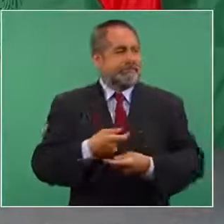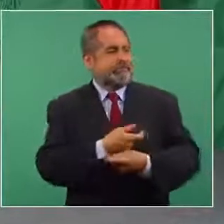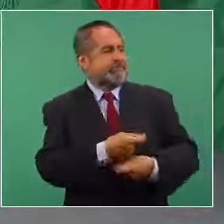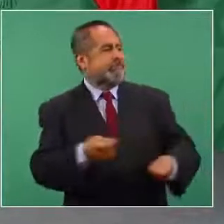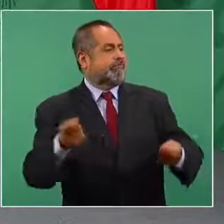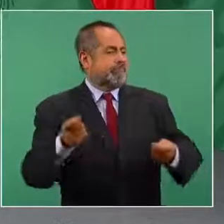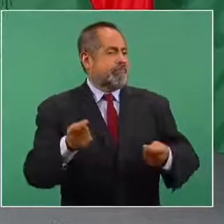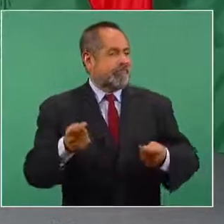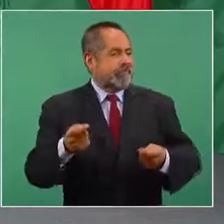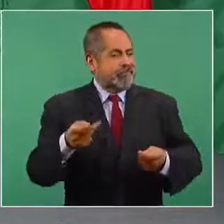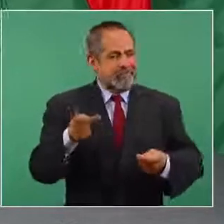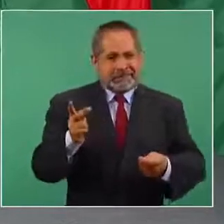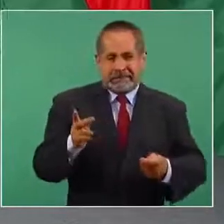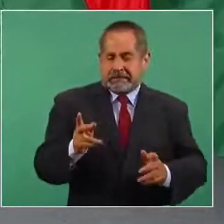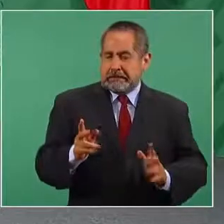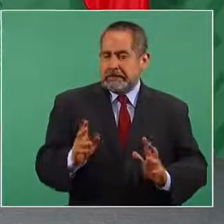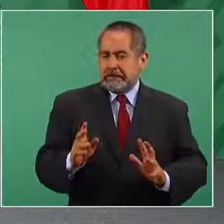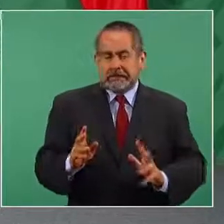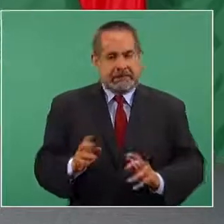para repartir,